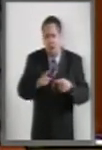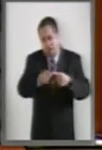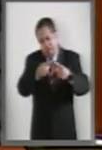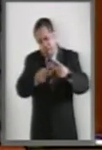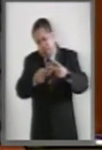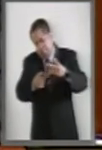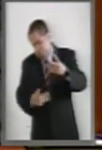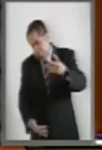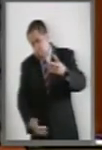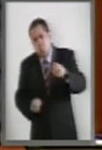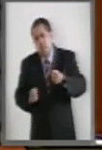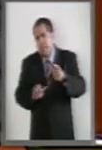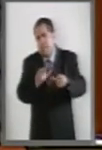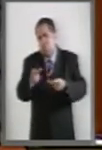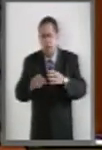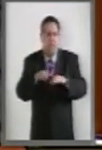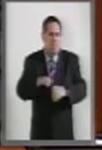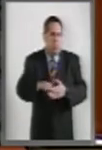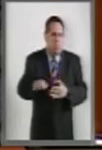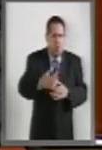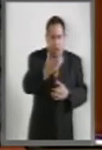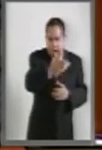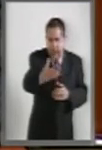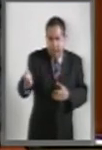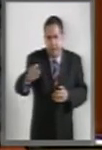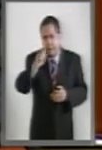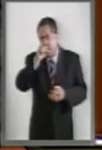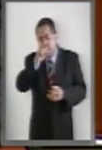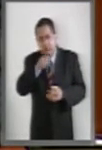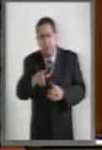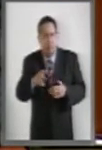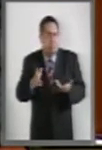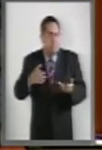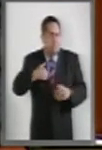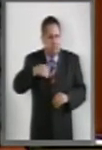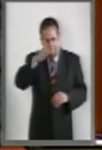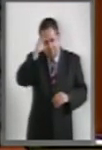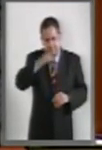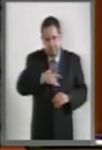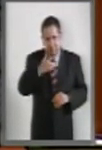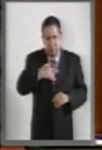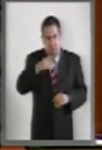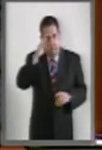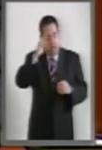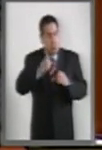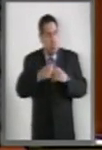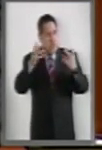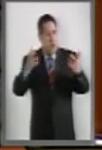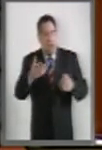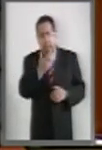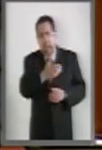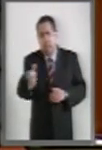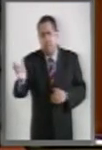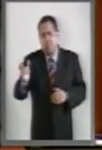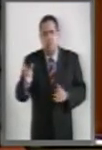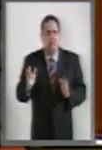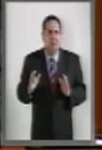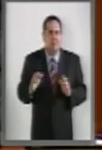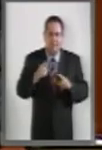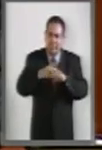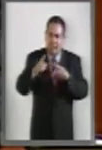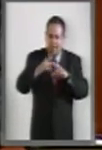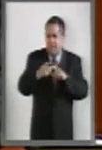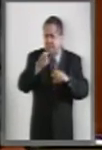señor secretario, el tema del campo, me parece que no se ha dimensionado, no se ha medido. Las